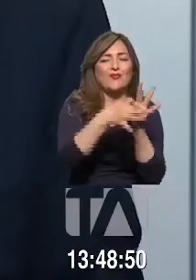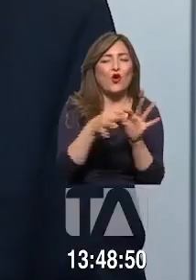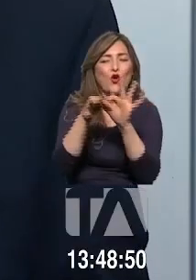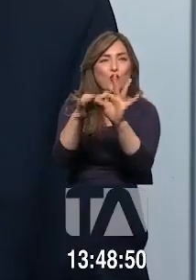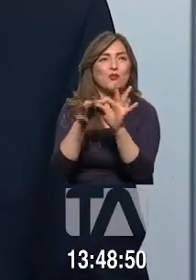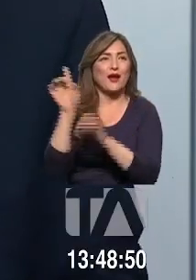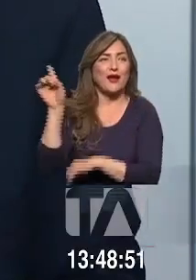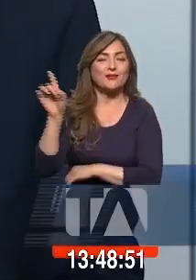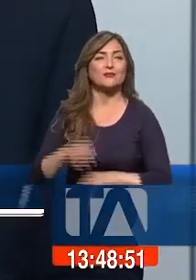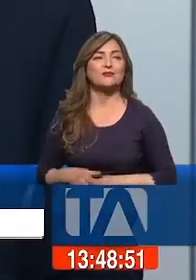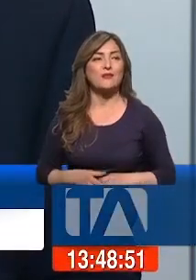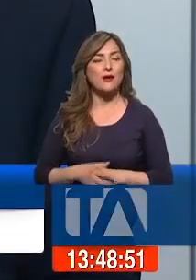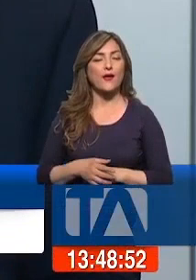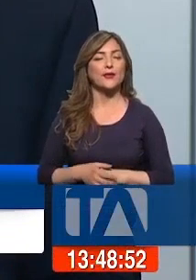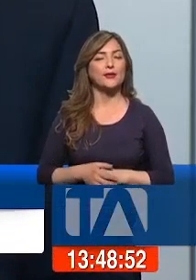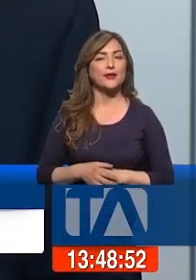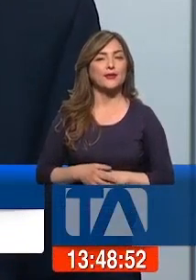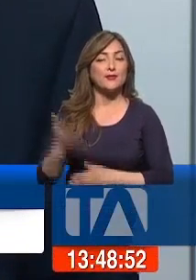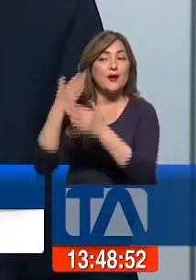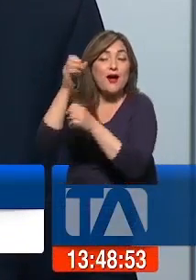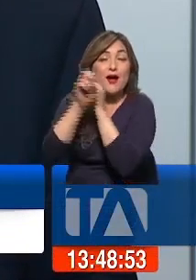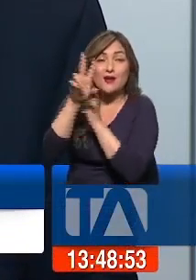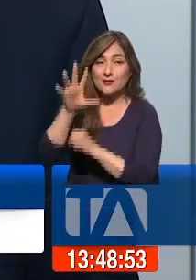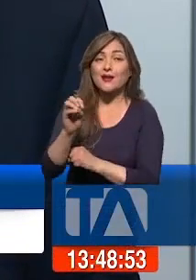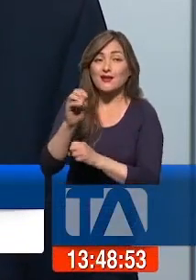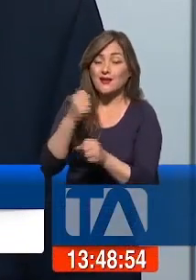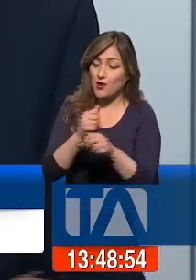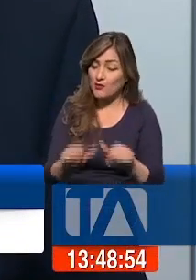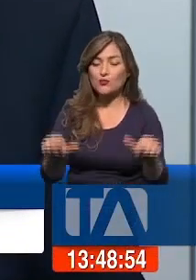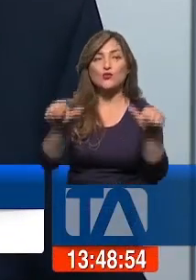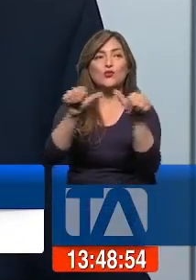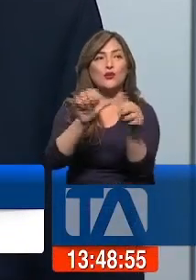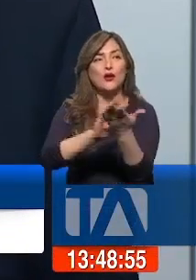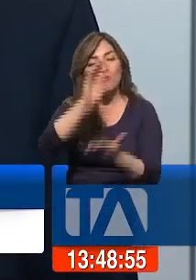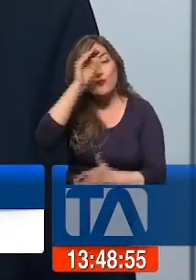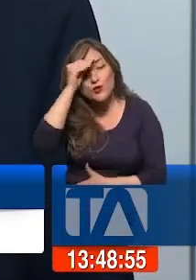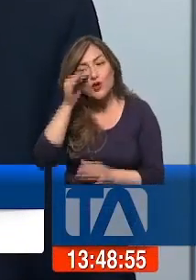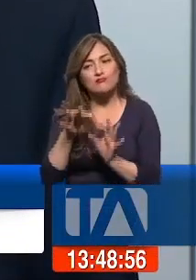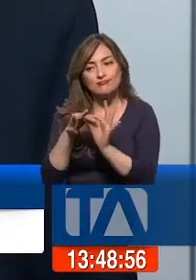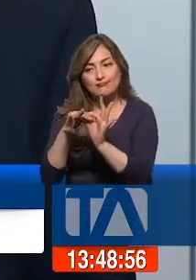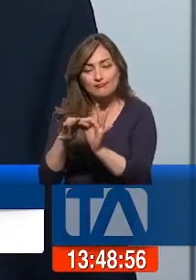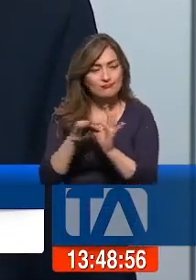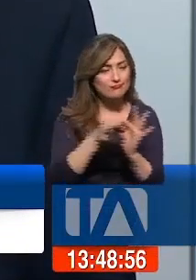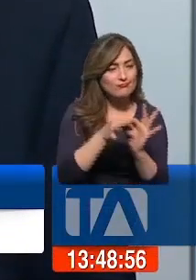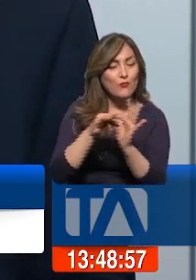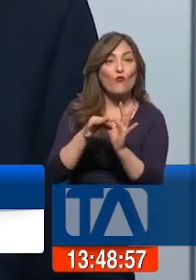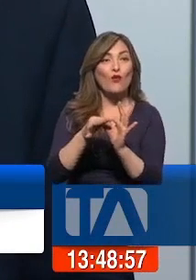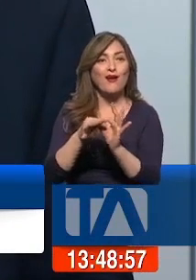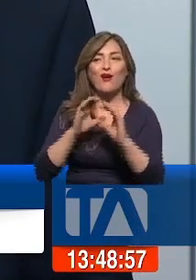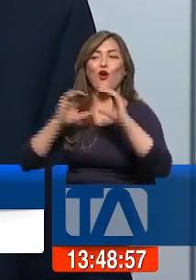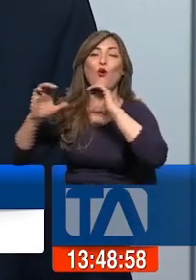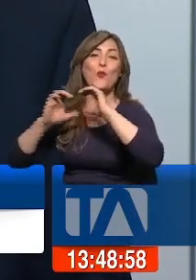autor. A lo largo de 30 años trabajando en esta área, nosotros aprendimos que las colaboraciones surgen de las